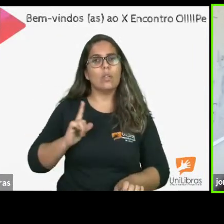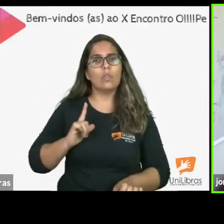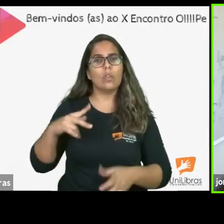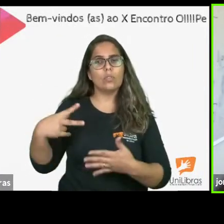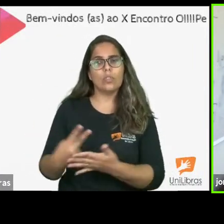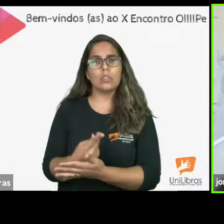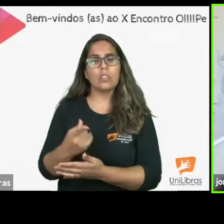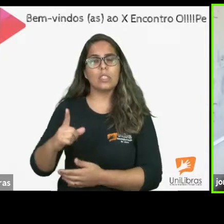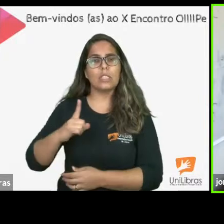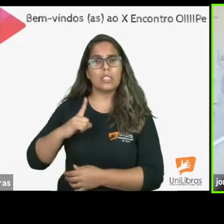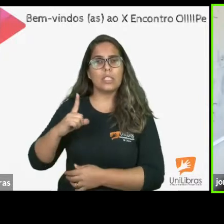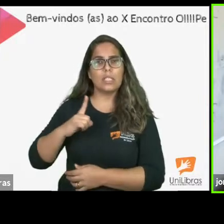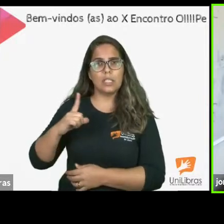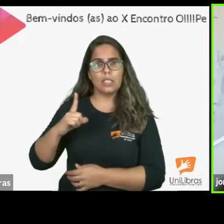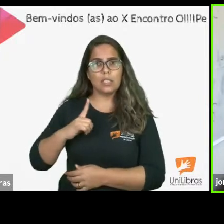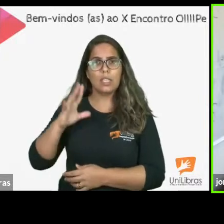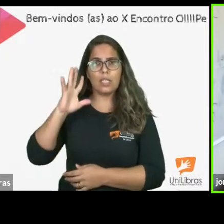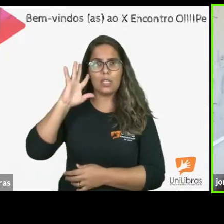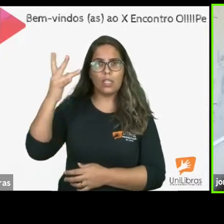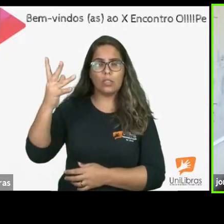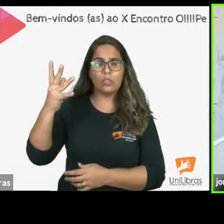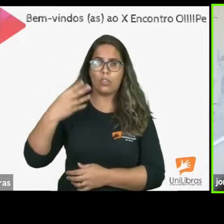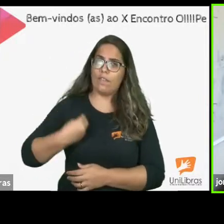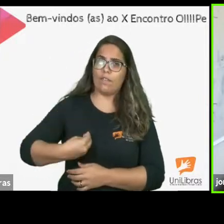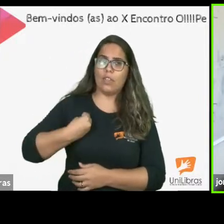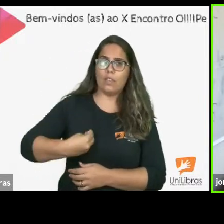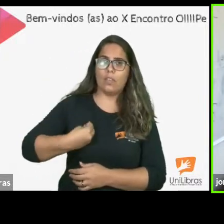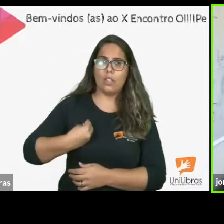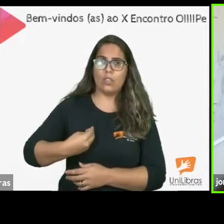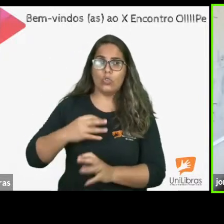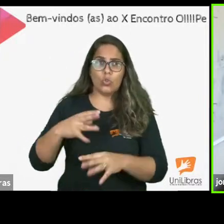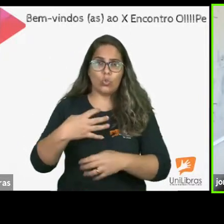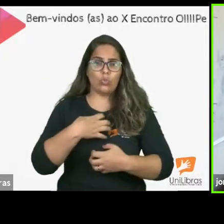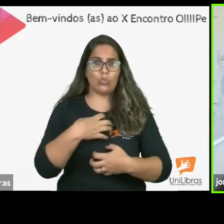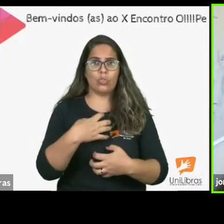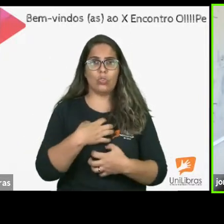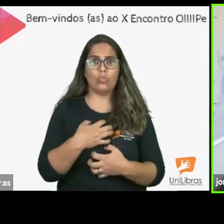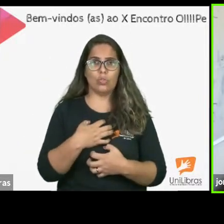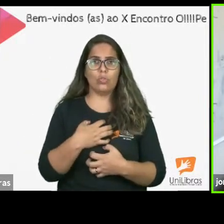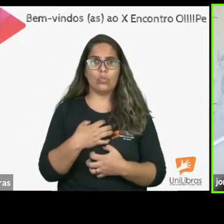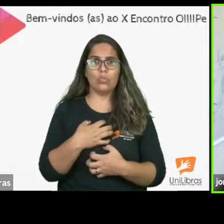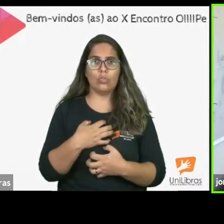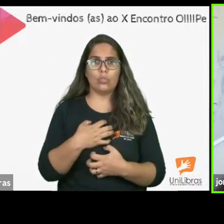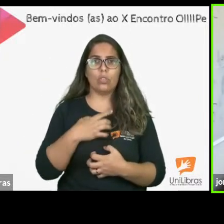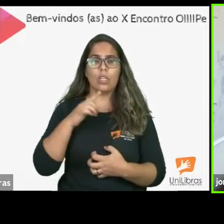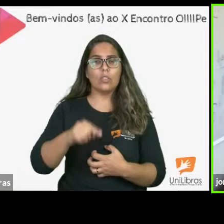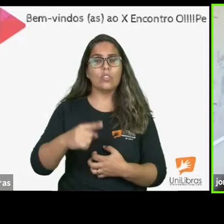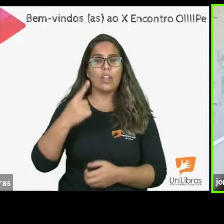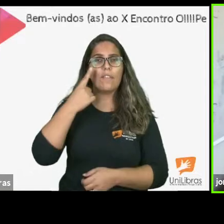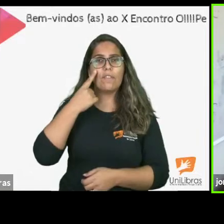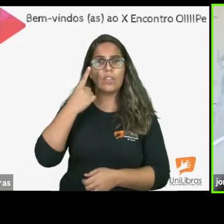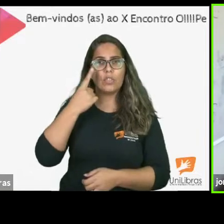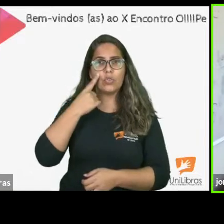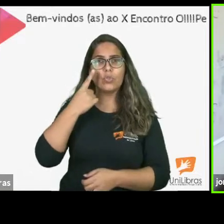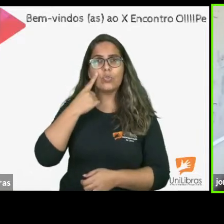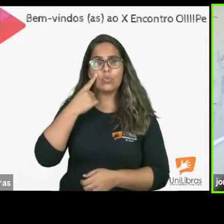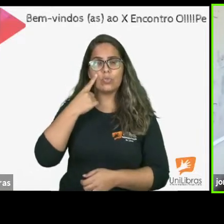se está de realización del vivir, de todos modos. Y eso será visto como aprendizaje.